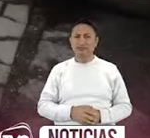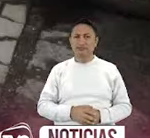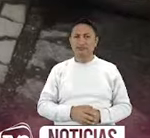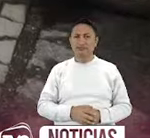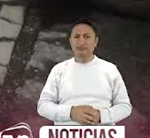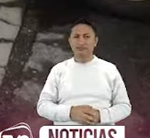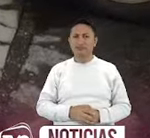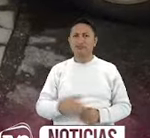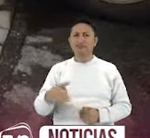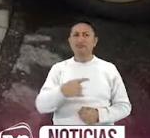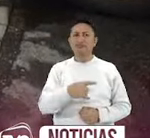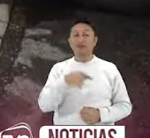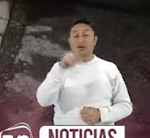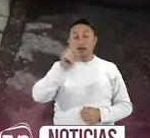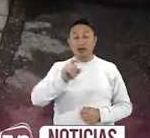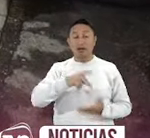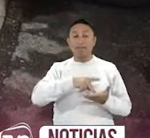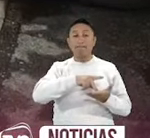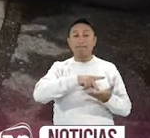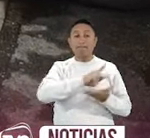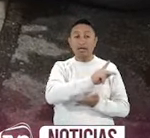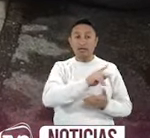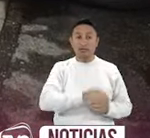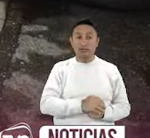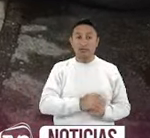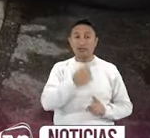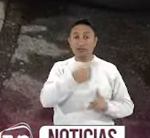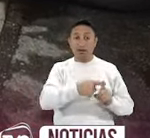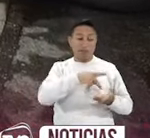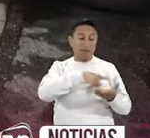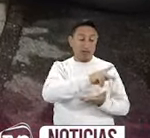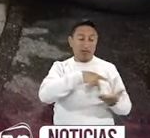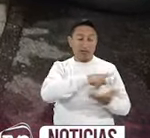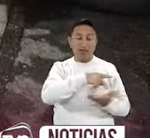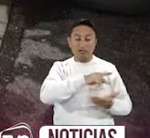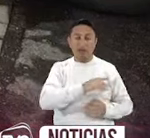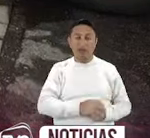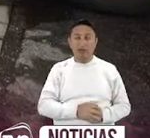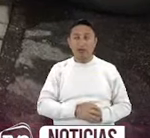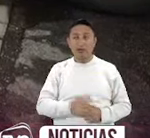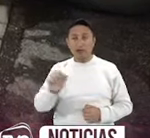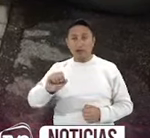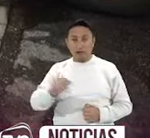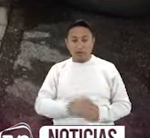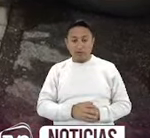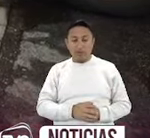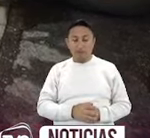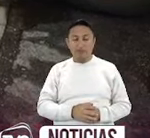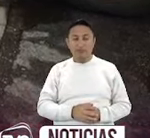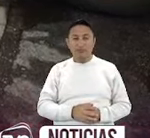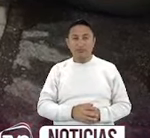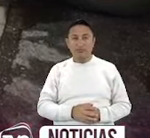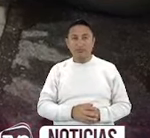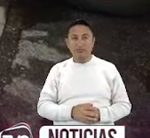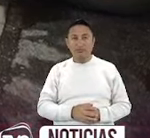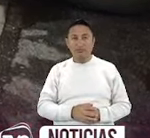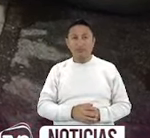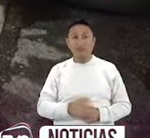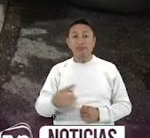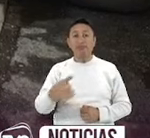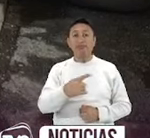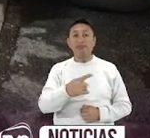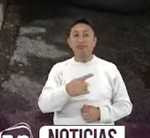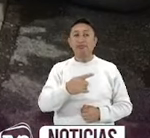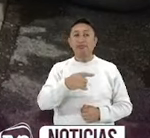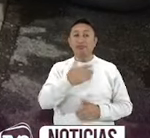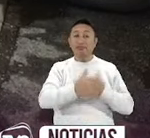cierta cantidad económica de manera semanal, la misma que lo habían ido haciendo, pero sin embargo habían surgido ciertos